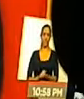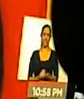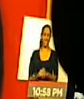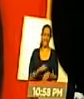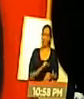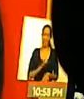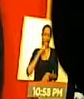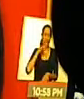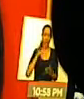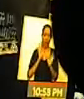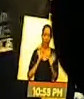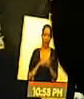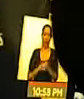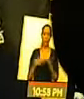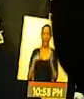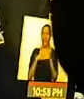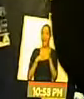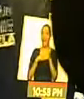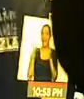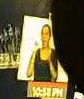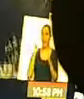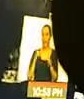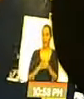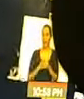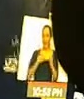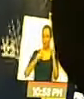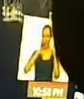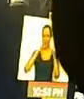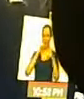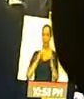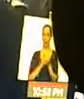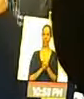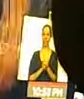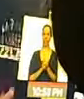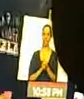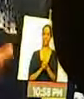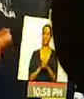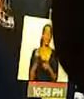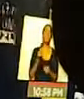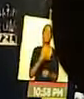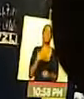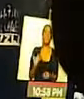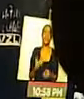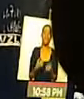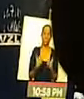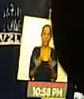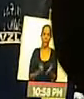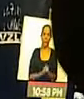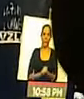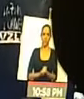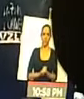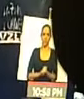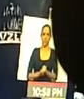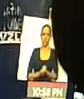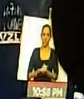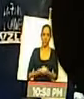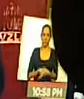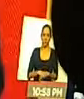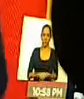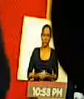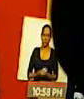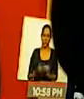Se alquila la nación, se vende, se entrega. Como ustedes quieran, se la entregamos. ¿Cómo viven con